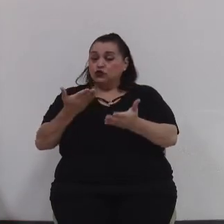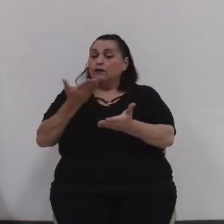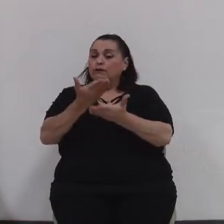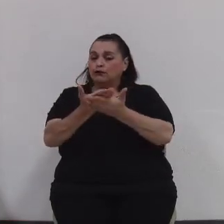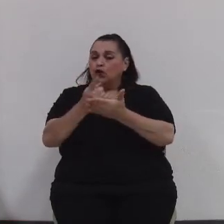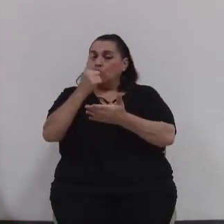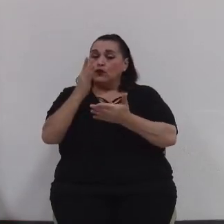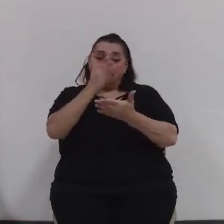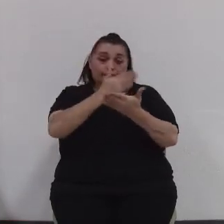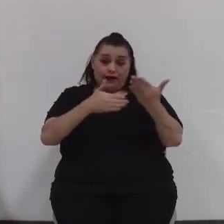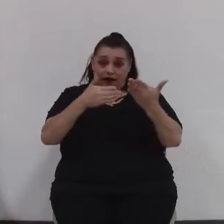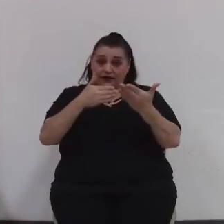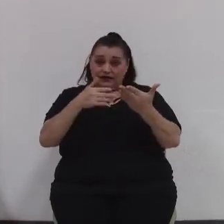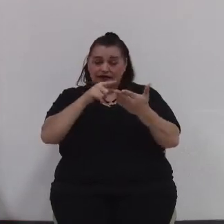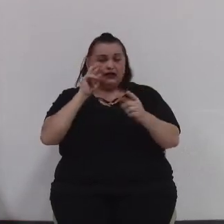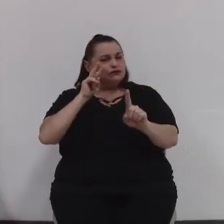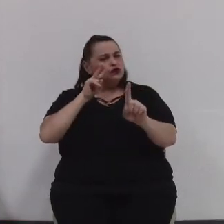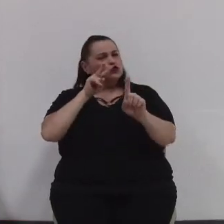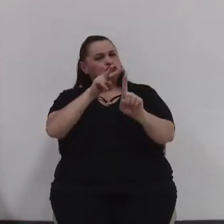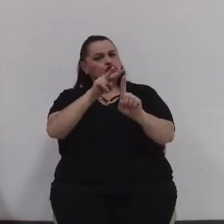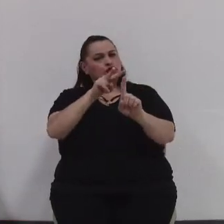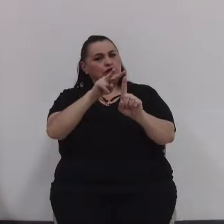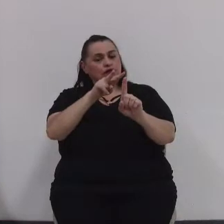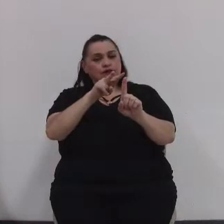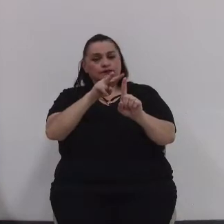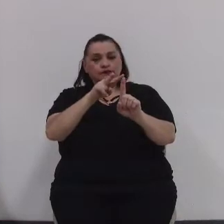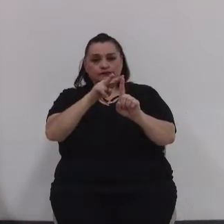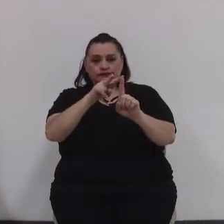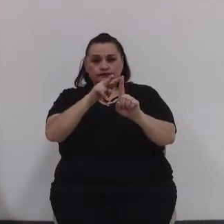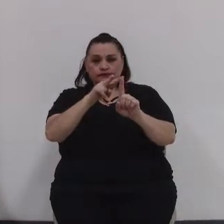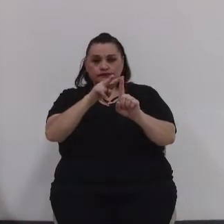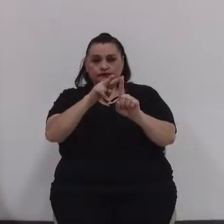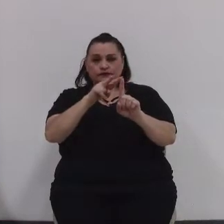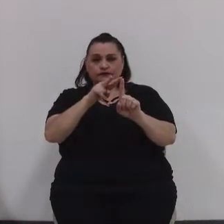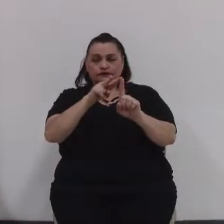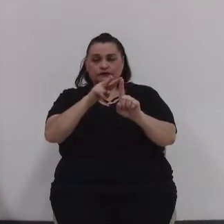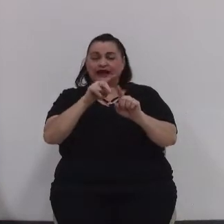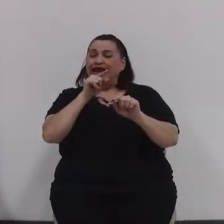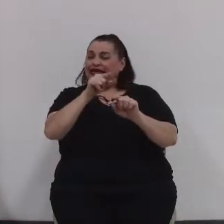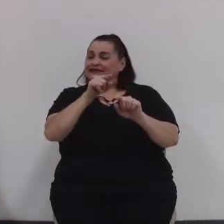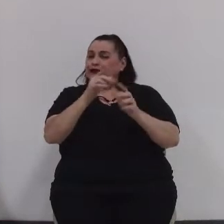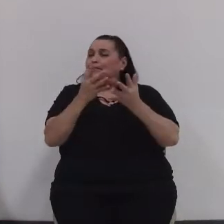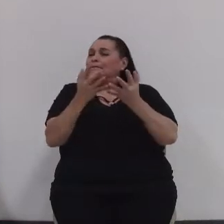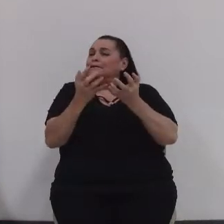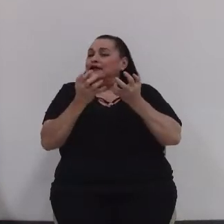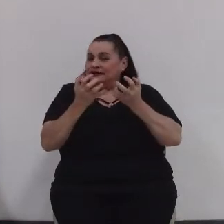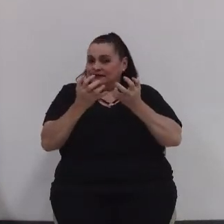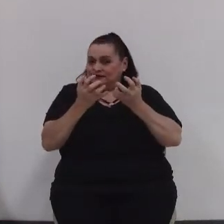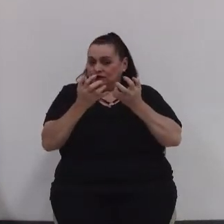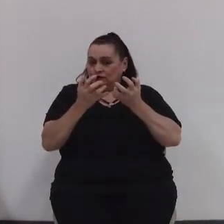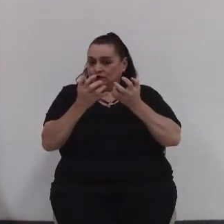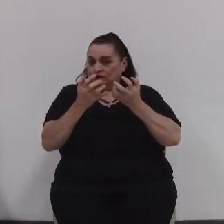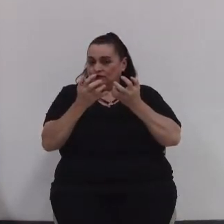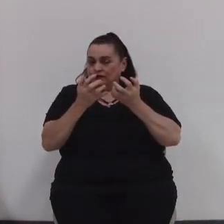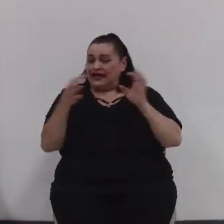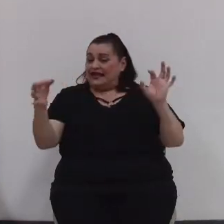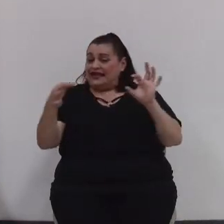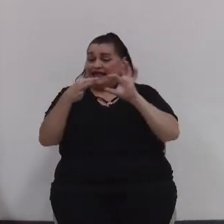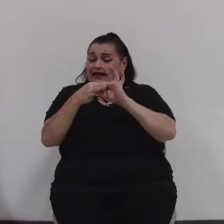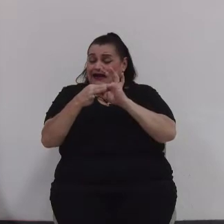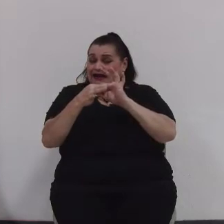parte, esa noción de, o esa pretensión de ligar las